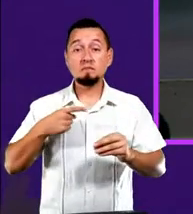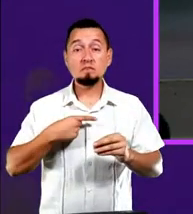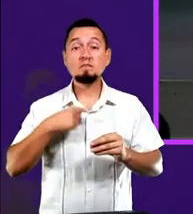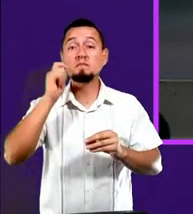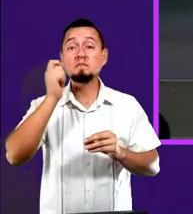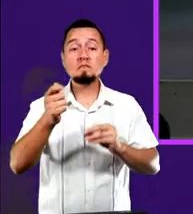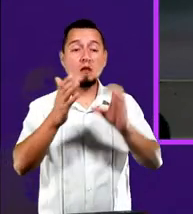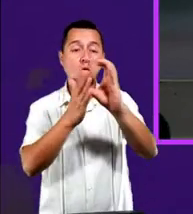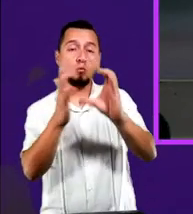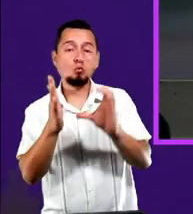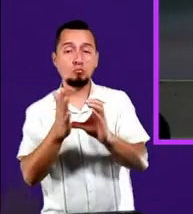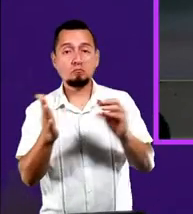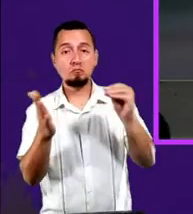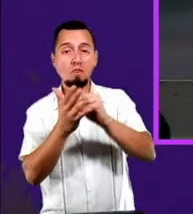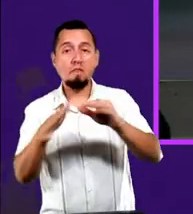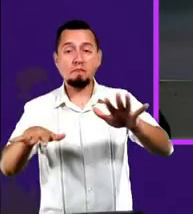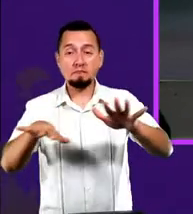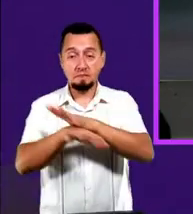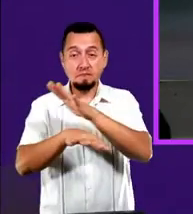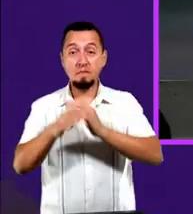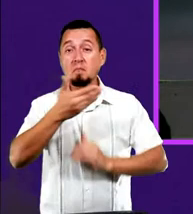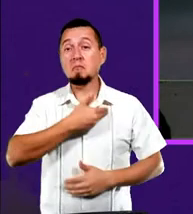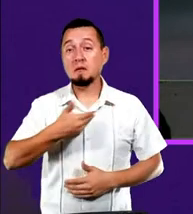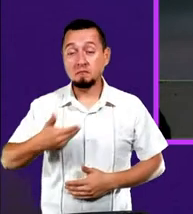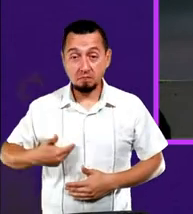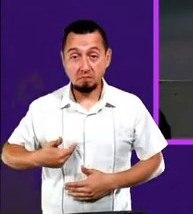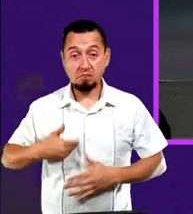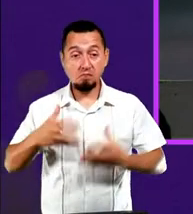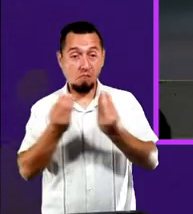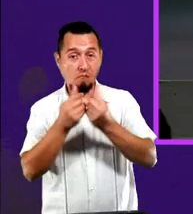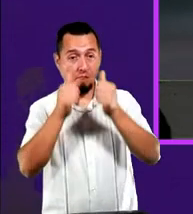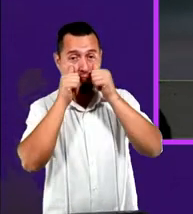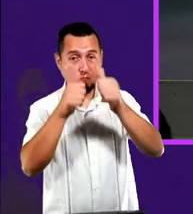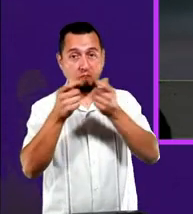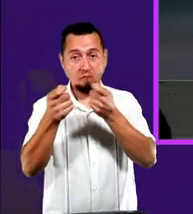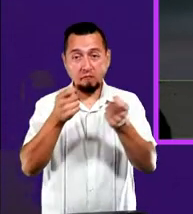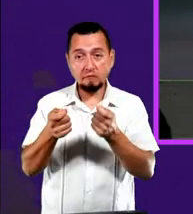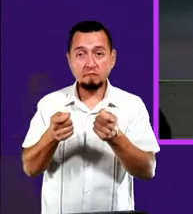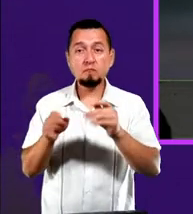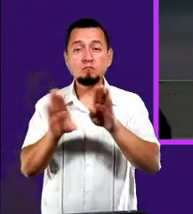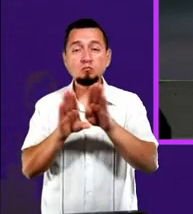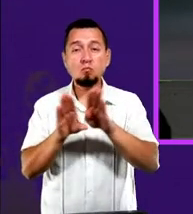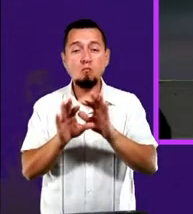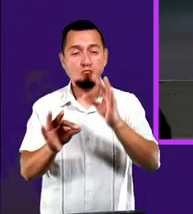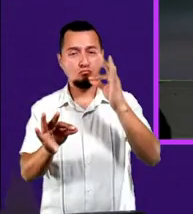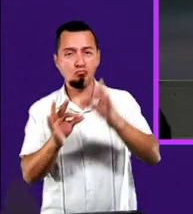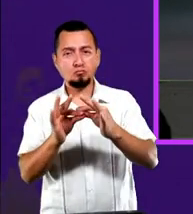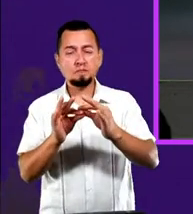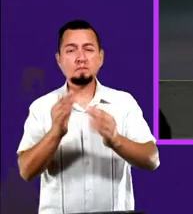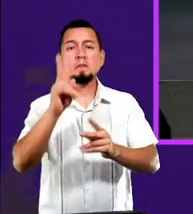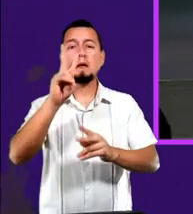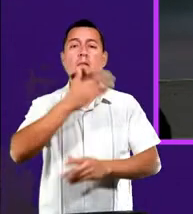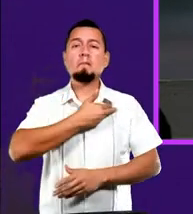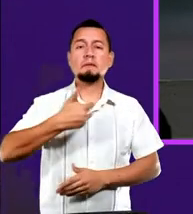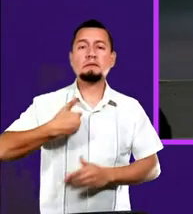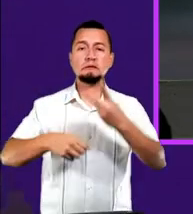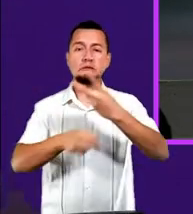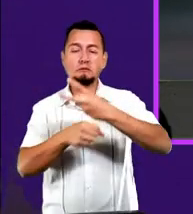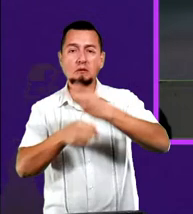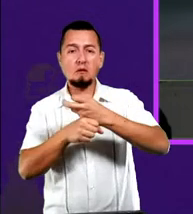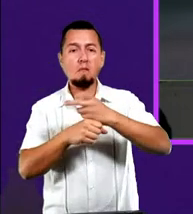de la Corte fungiera también como vicepresidente del país, para no contaminar